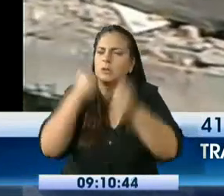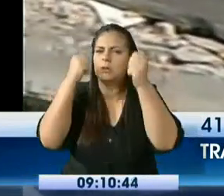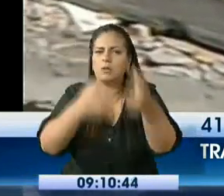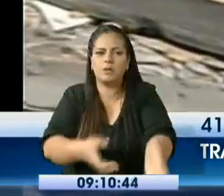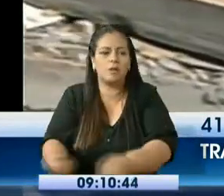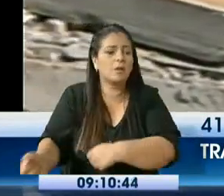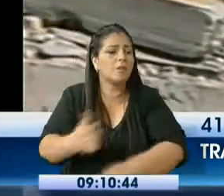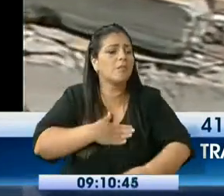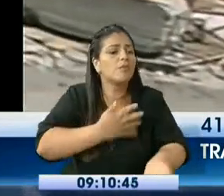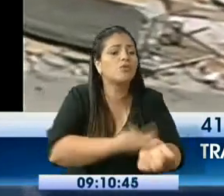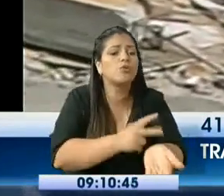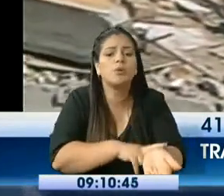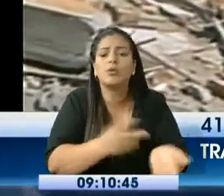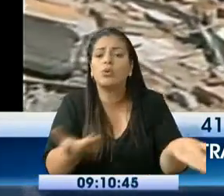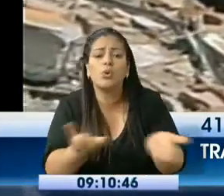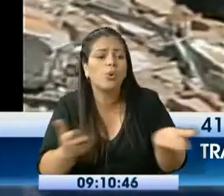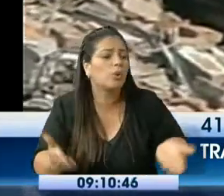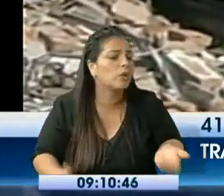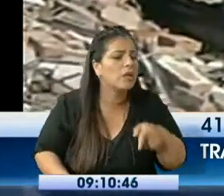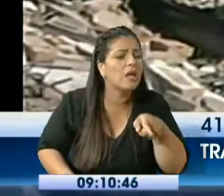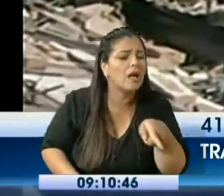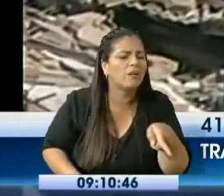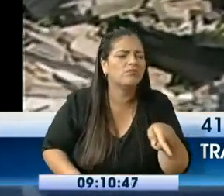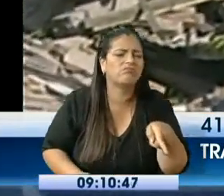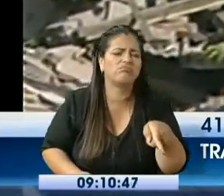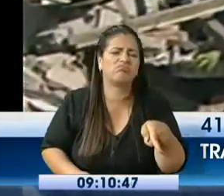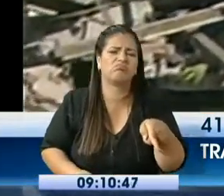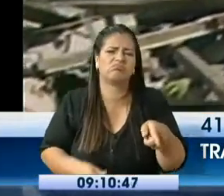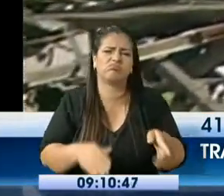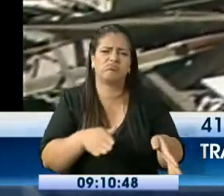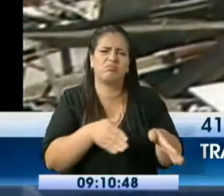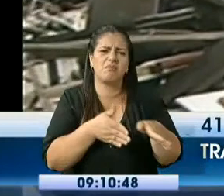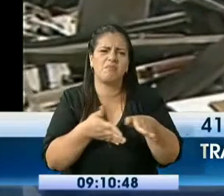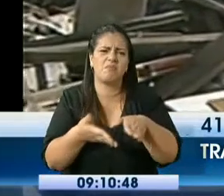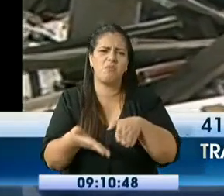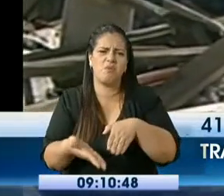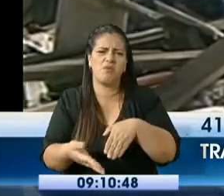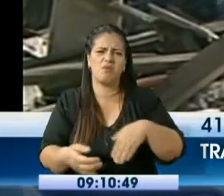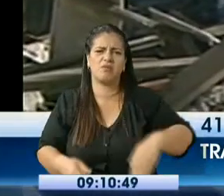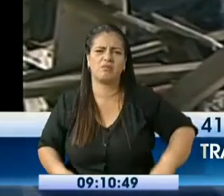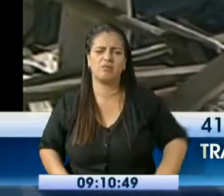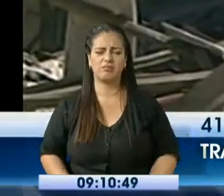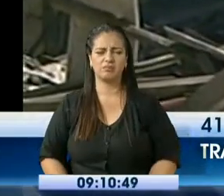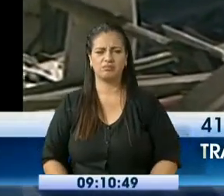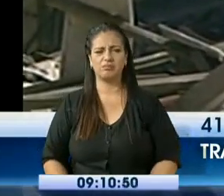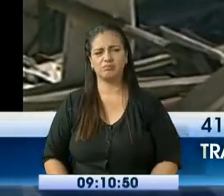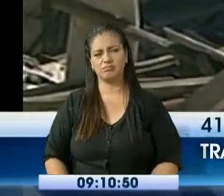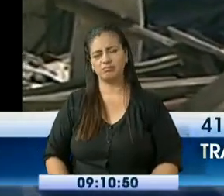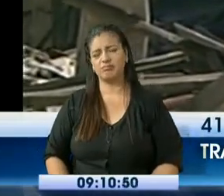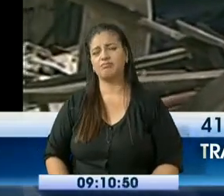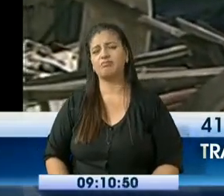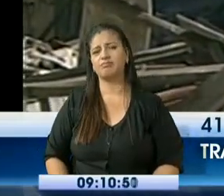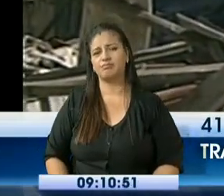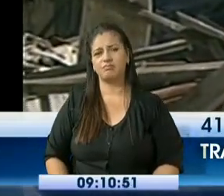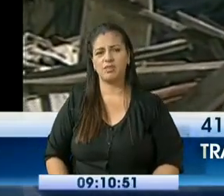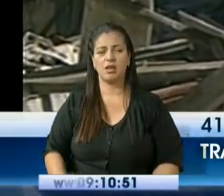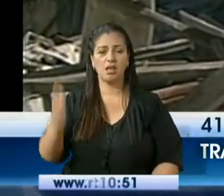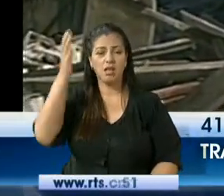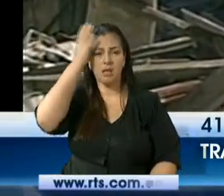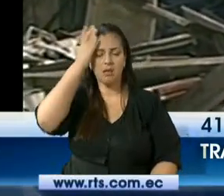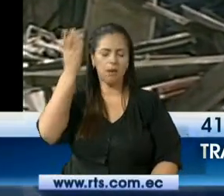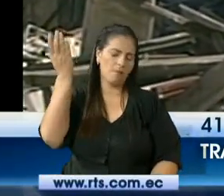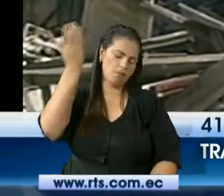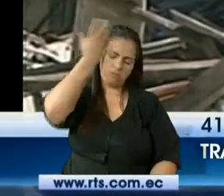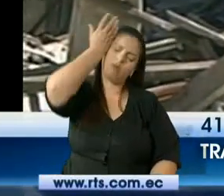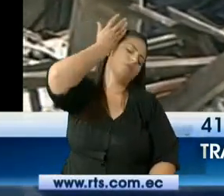sobrino? Aproximadamente después de unos 30 minutos, pero ya tenía un golpe en la cabeza, sin vida,